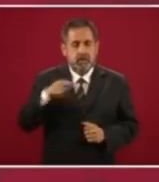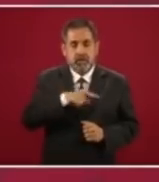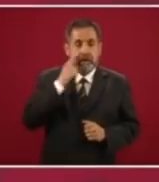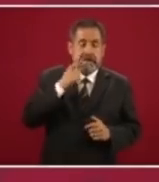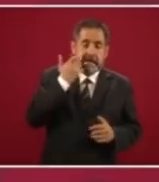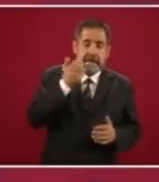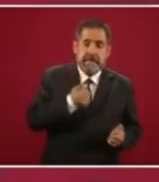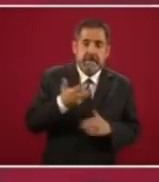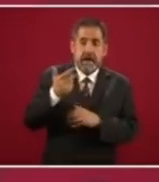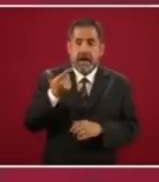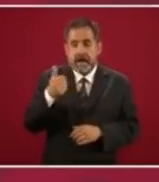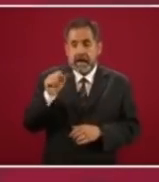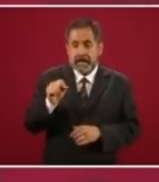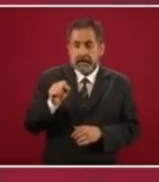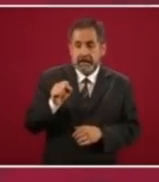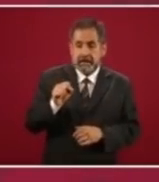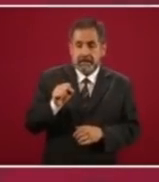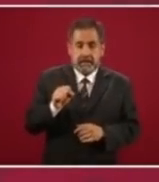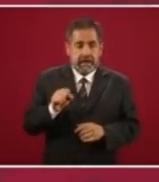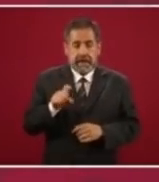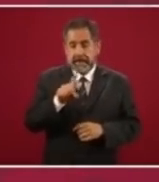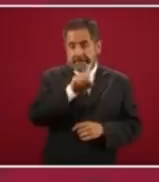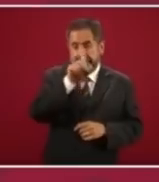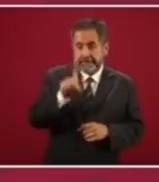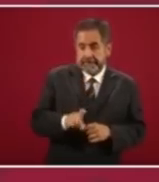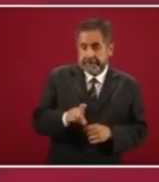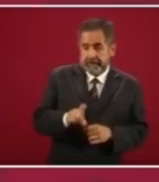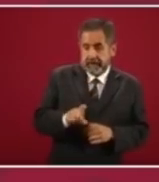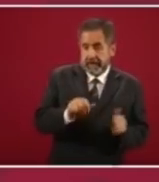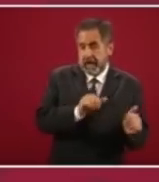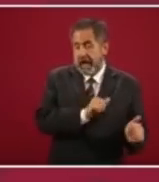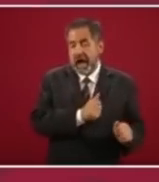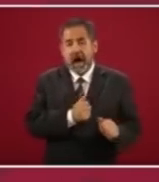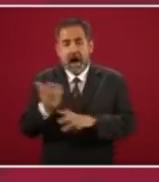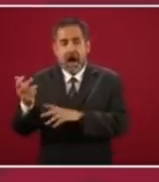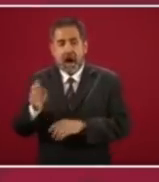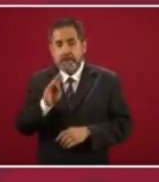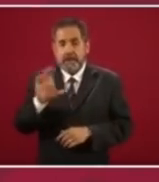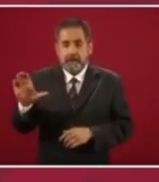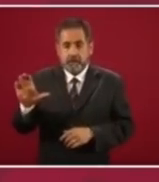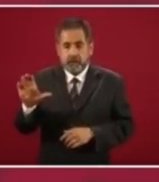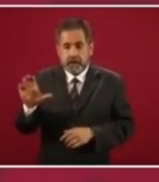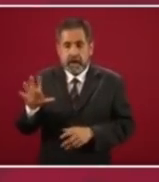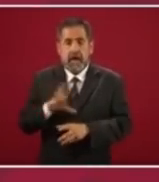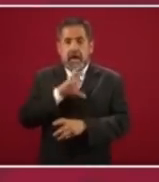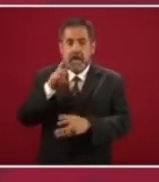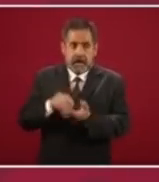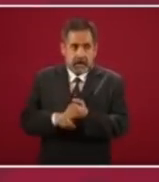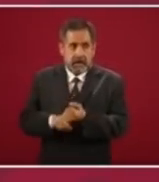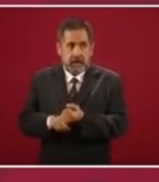transportar gas de Texas a Baja California y embarcarlo,